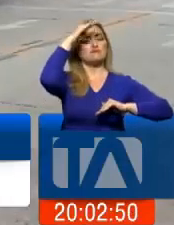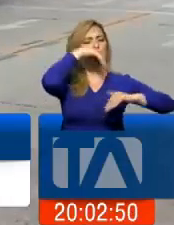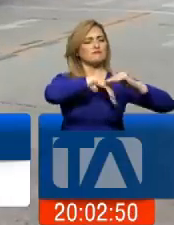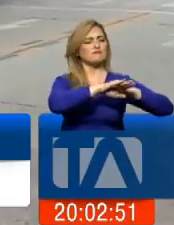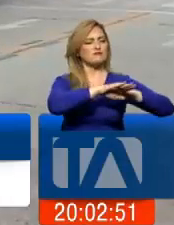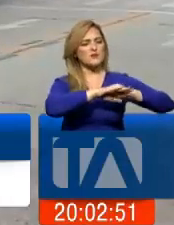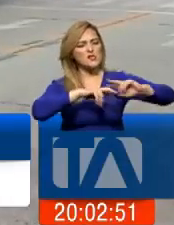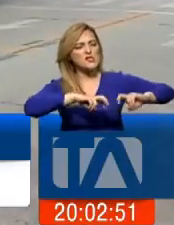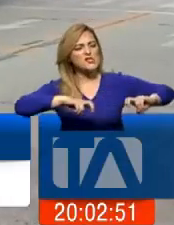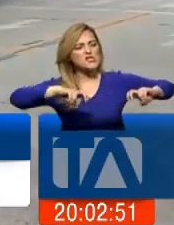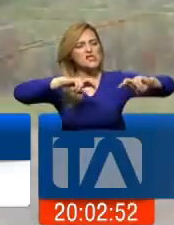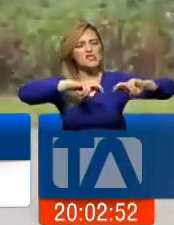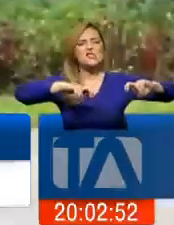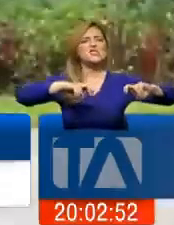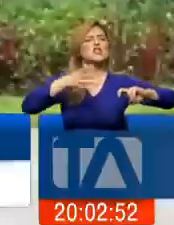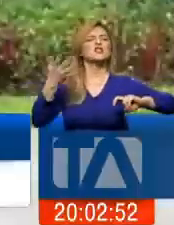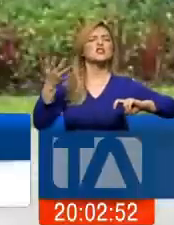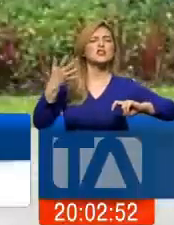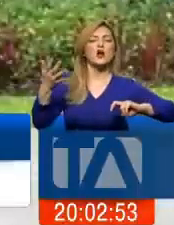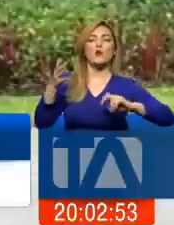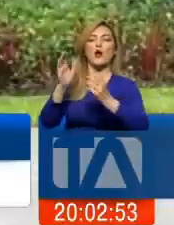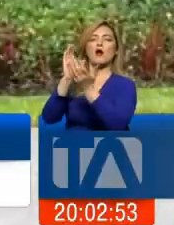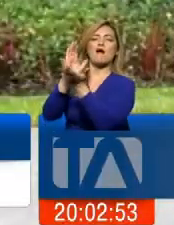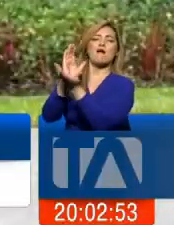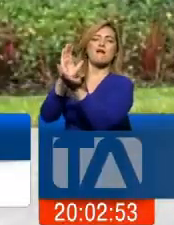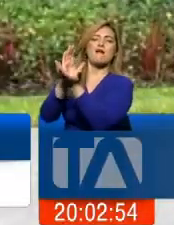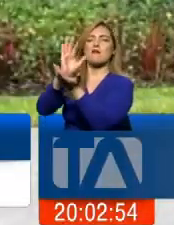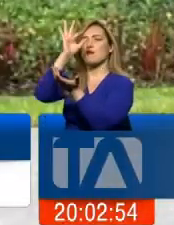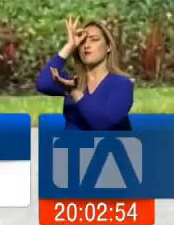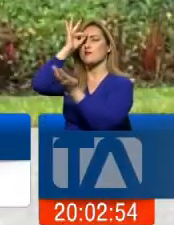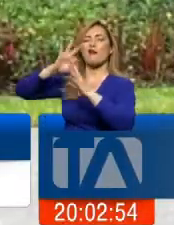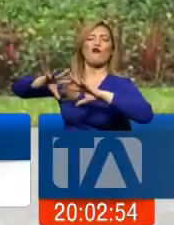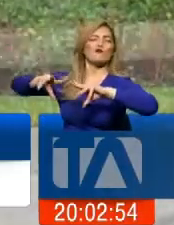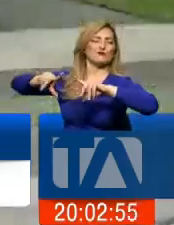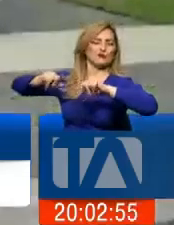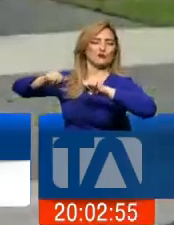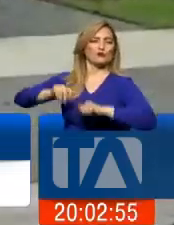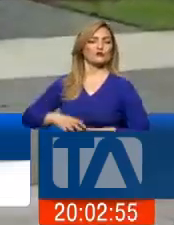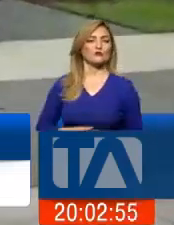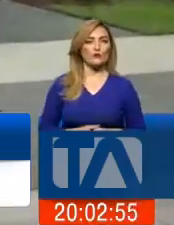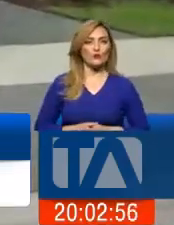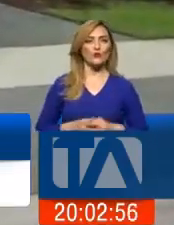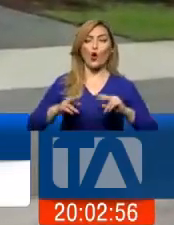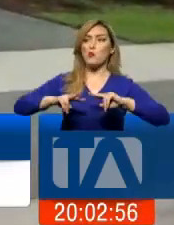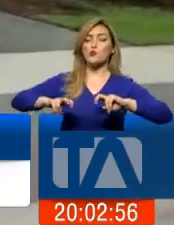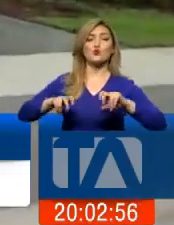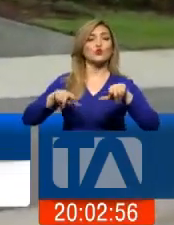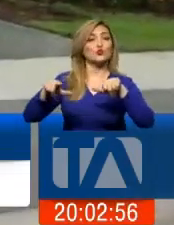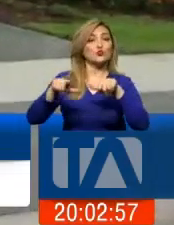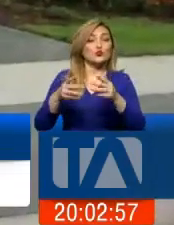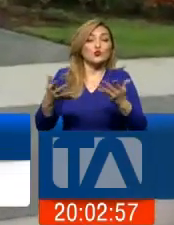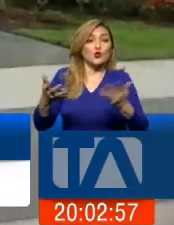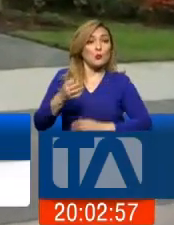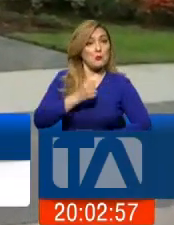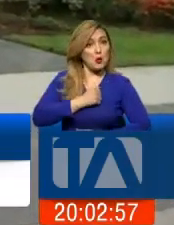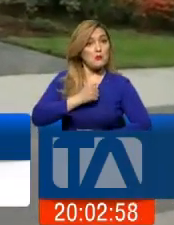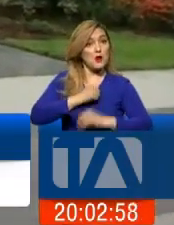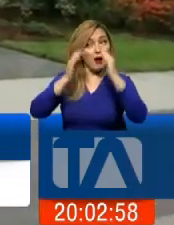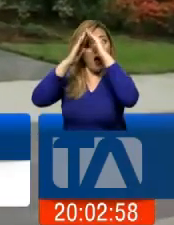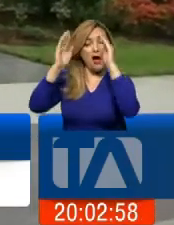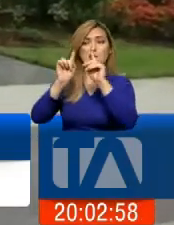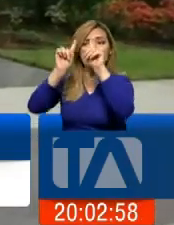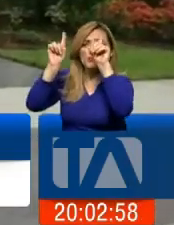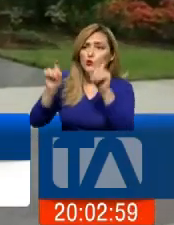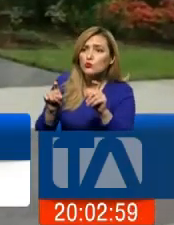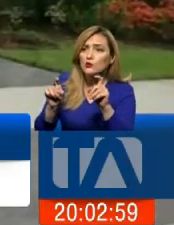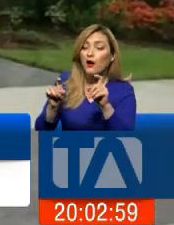los hospitales del IES. Al ser consultado sobre el sitio en el que se encuentra en Estados Unidos y si este bien es suyo, esto